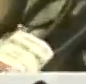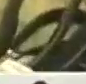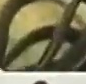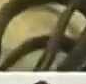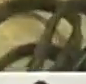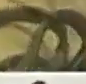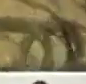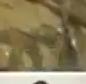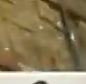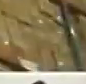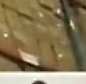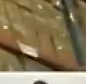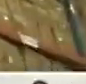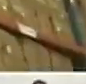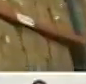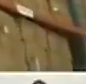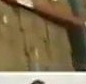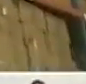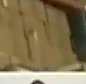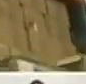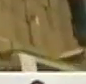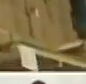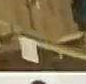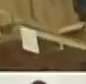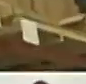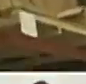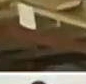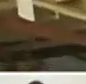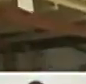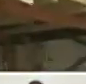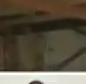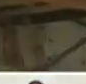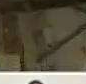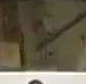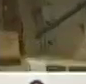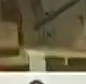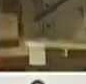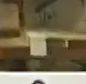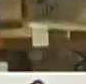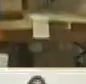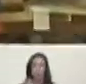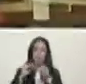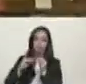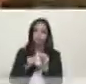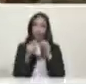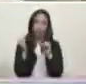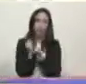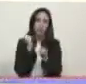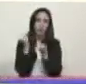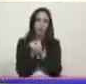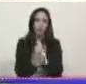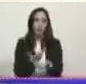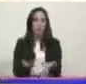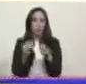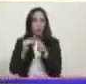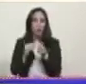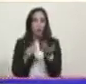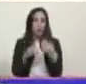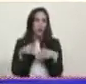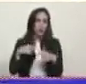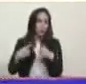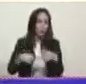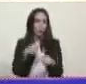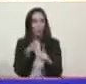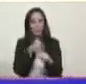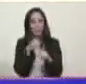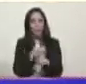que llegamos en septiembre del 2017 a enero del 2019, con un trabajo tesonero, con un trabajo constante. Nos